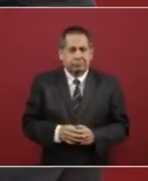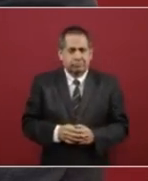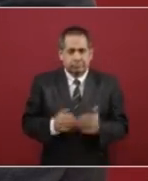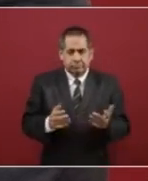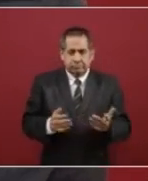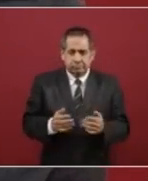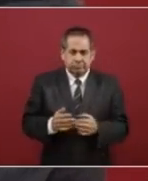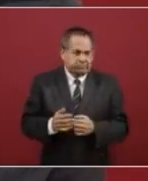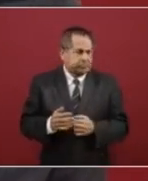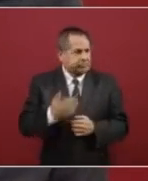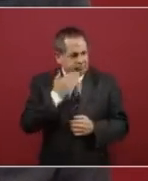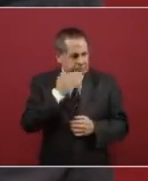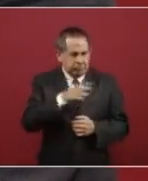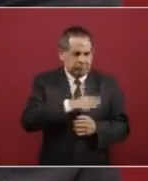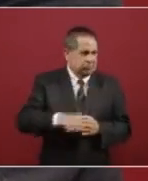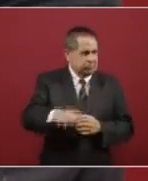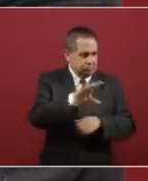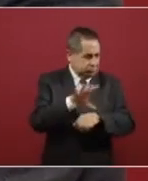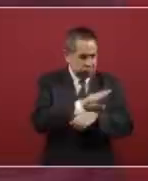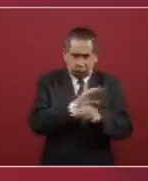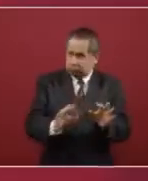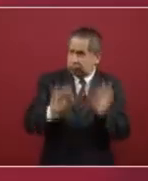¿Está muy bien el sector energético